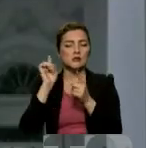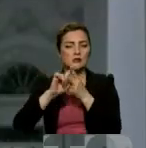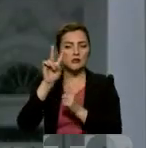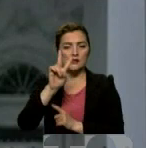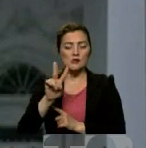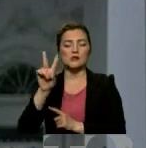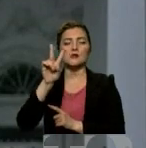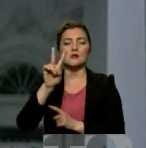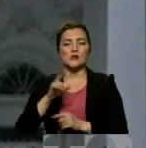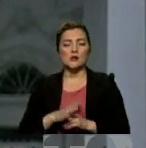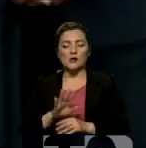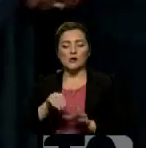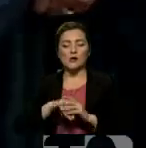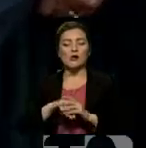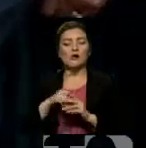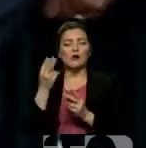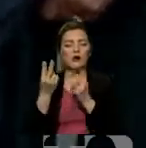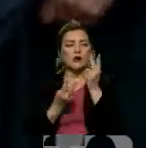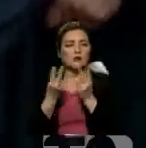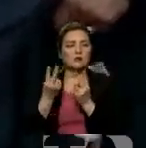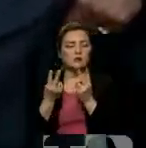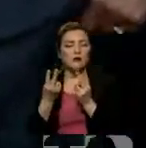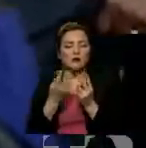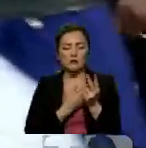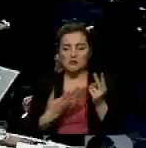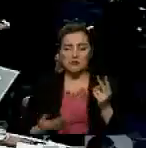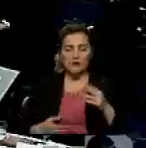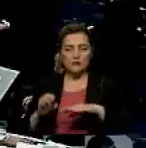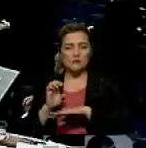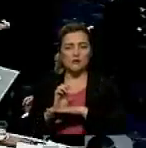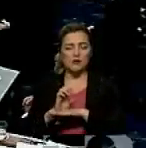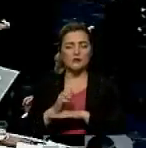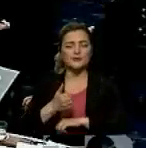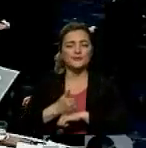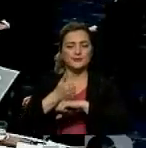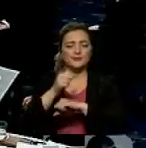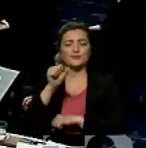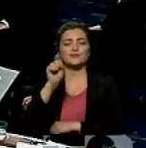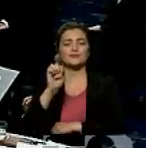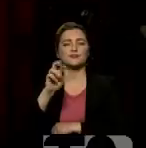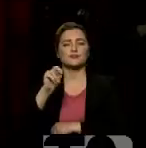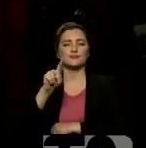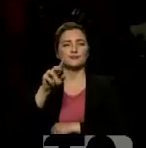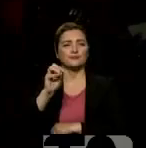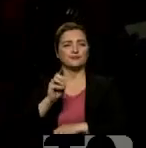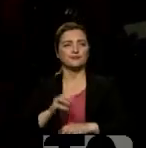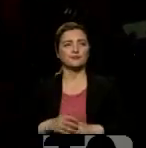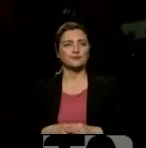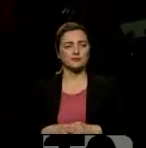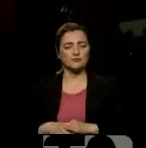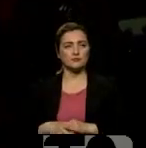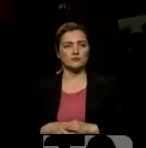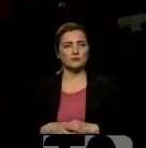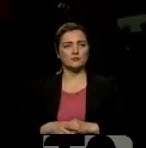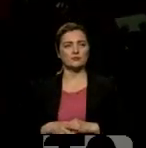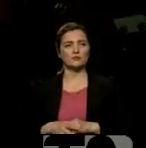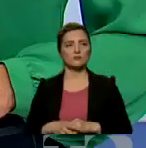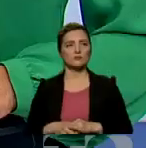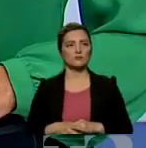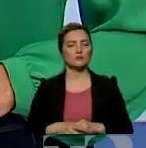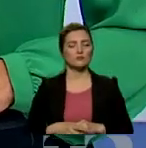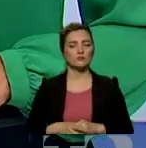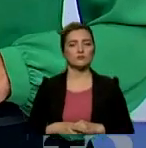viernes e incluye una visita del presidente ecuatoriano al Senado. En Quito, Paul Coello, 24